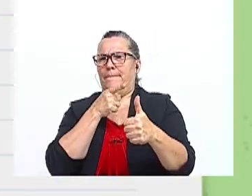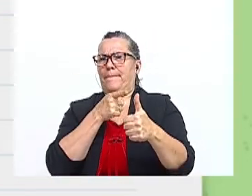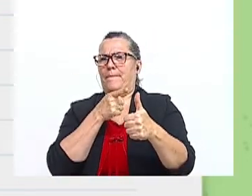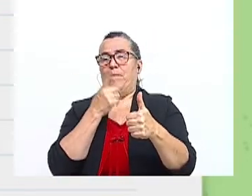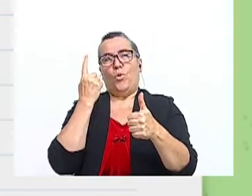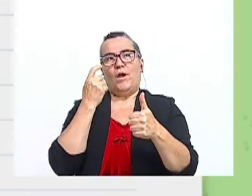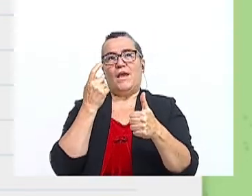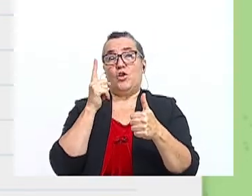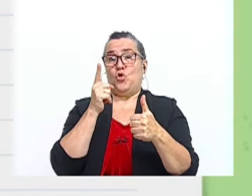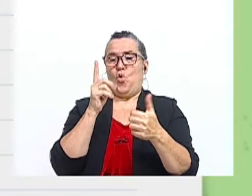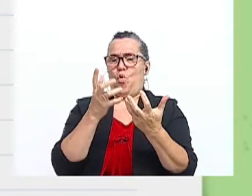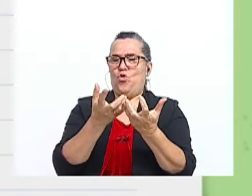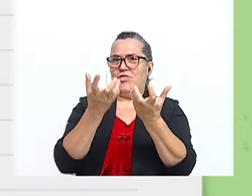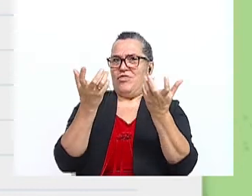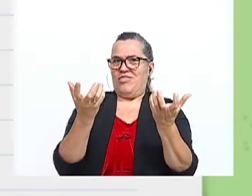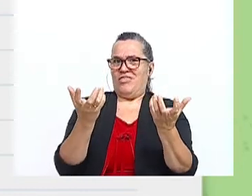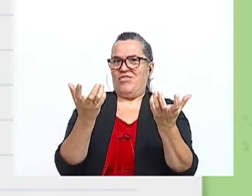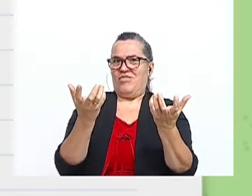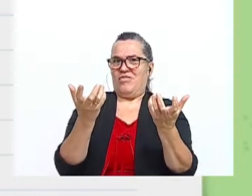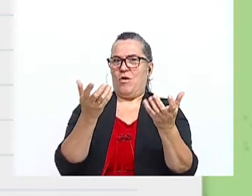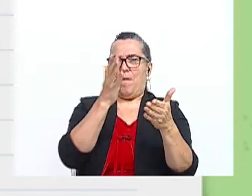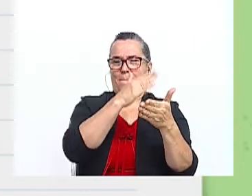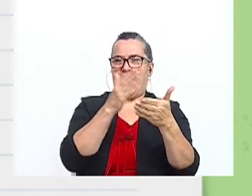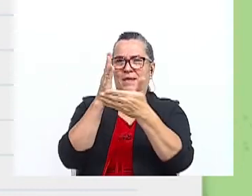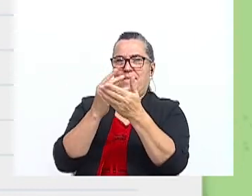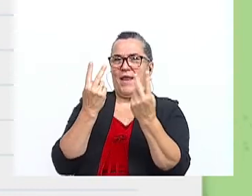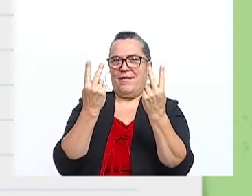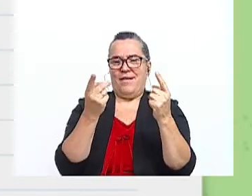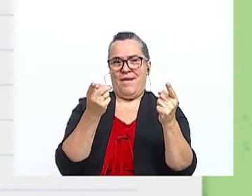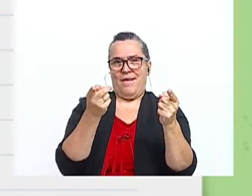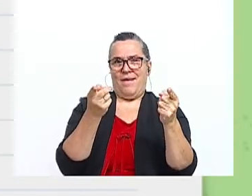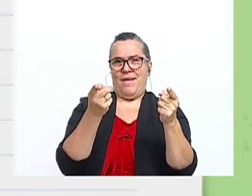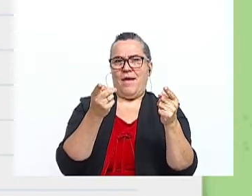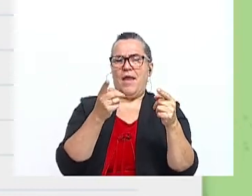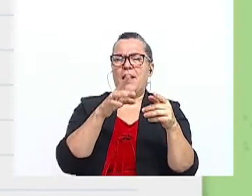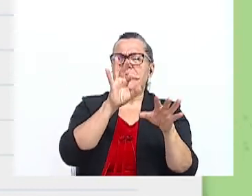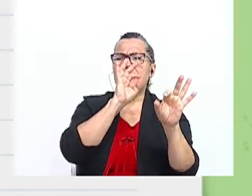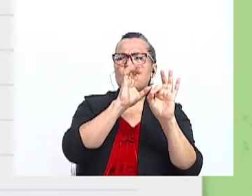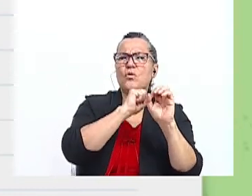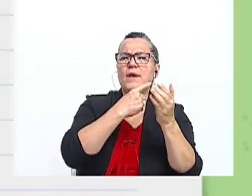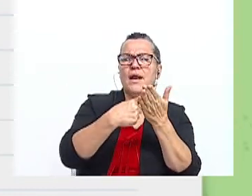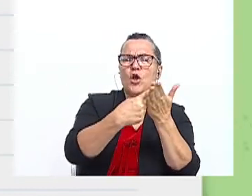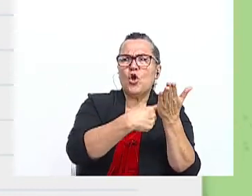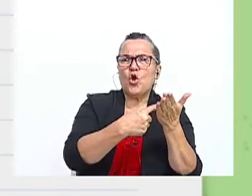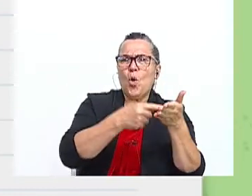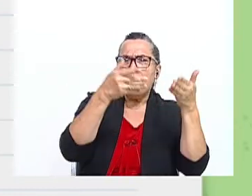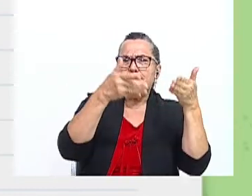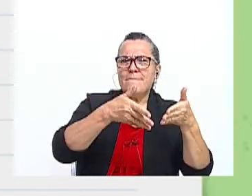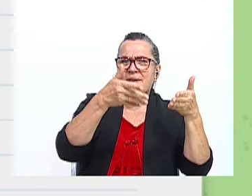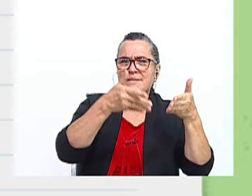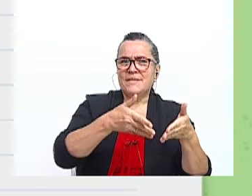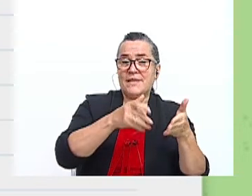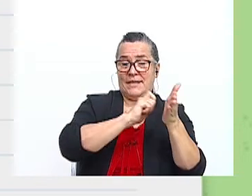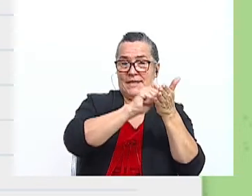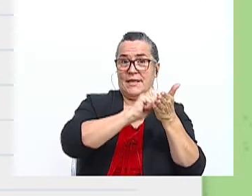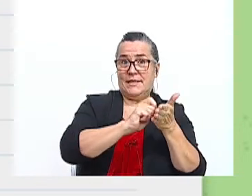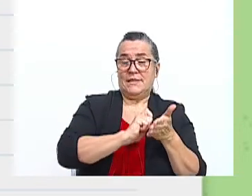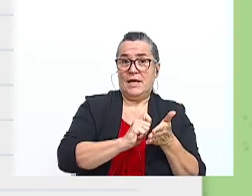dividí en dos partes. Van a descubrir argumentos presentes en